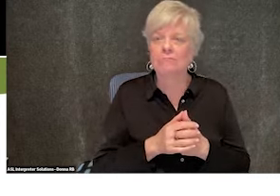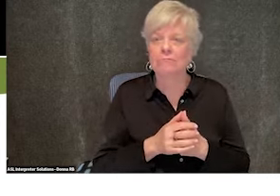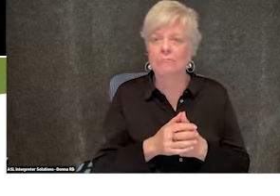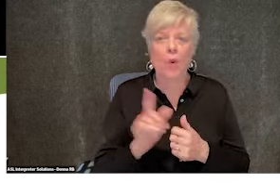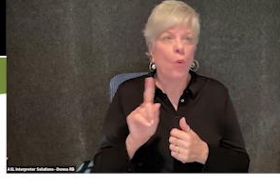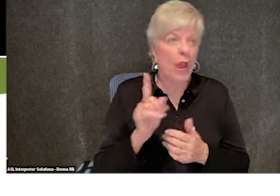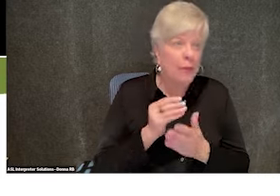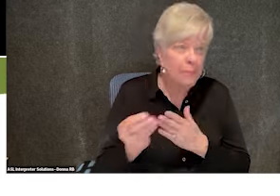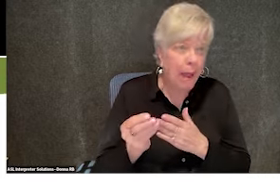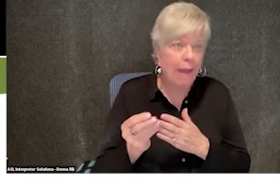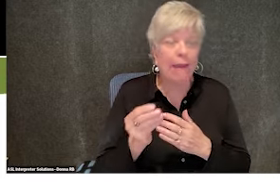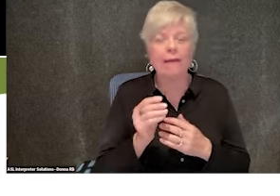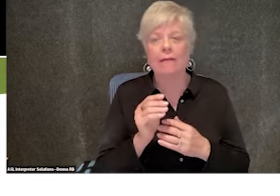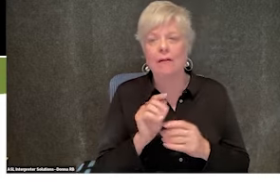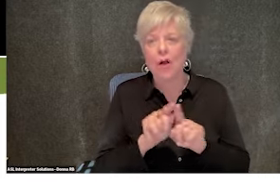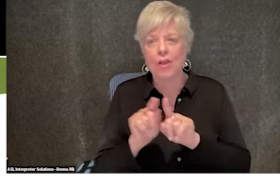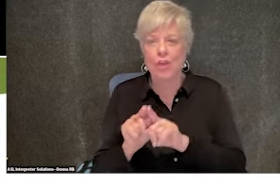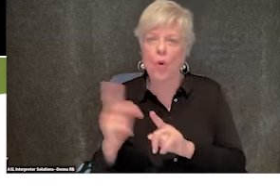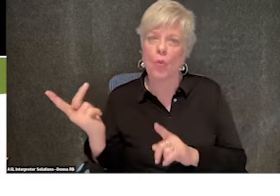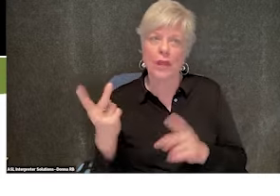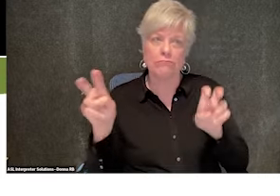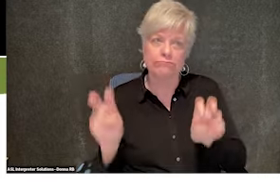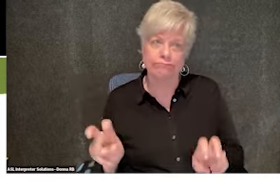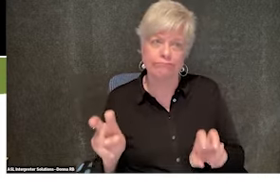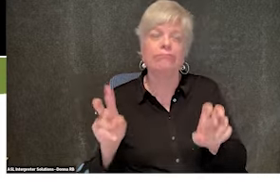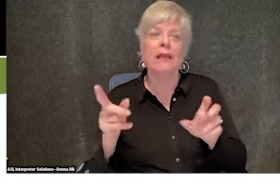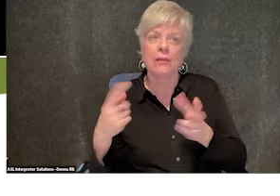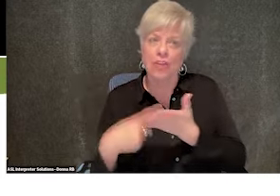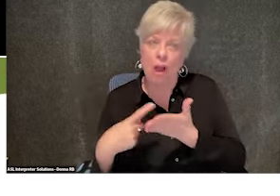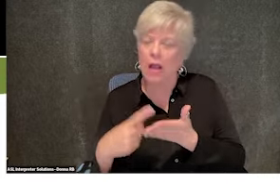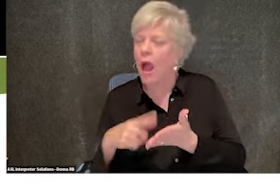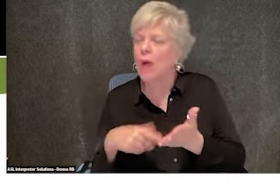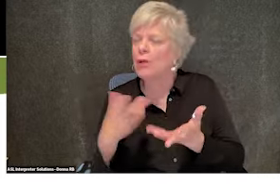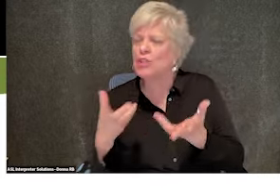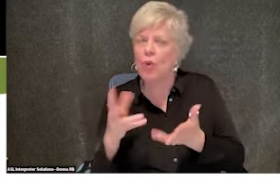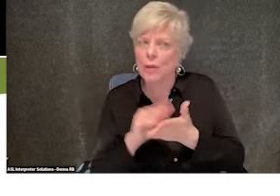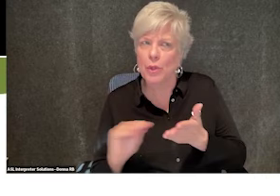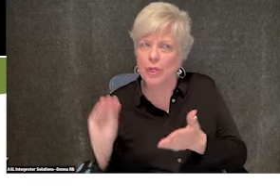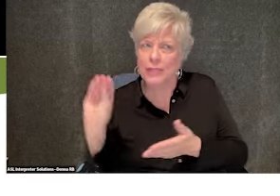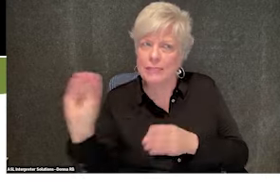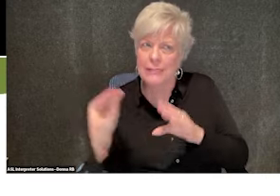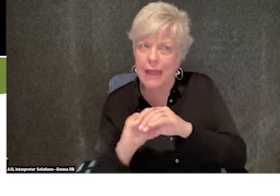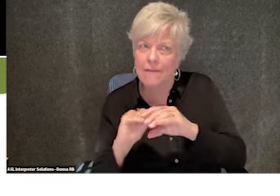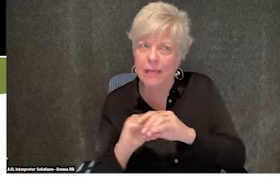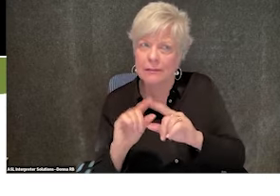cuánto quiere poner en ahorros, porque ha sido muy útil, porque pone